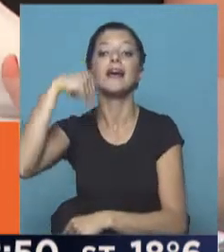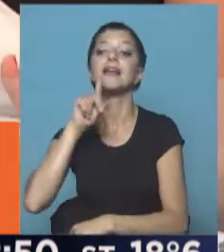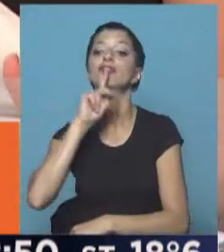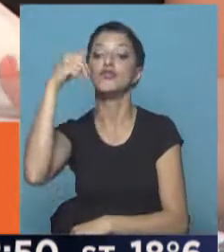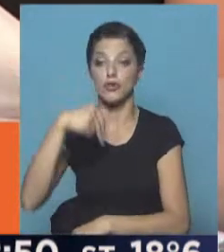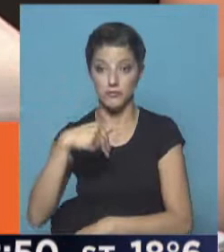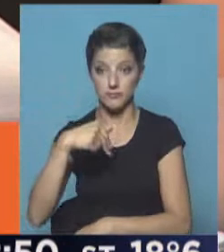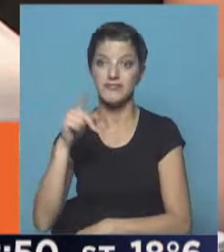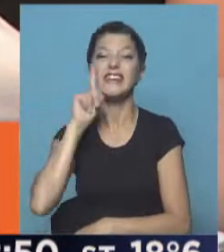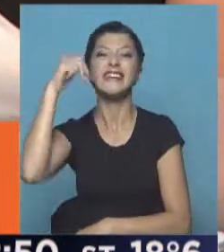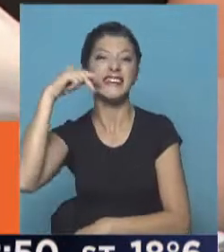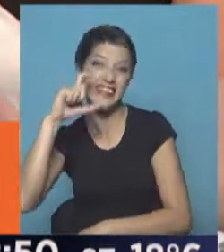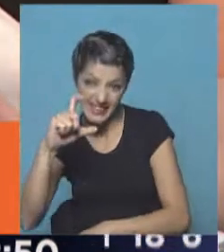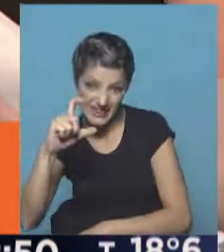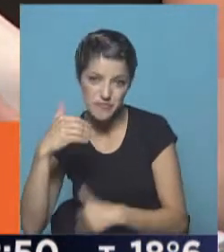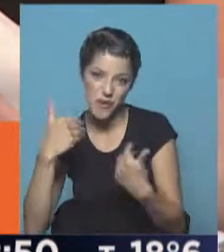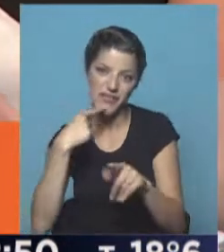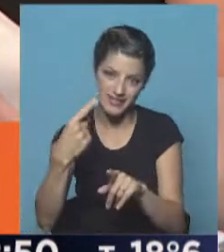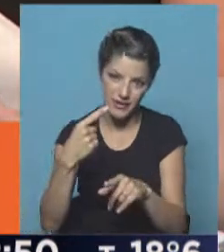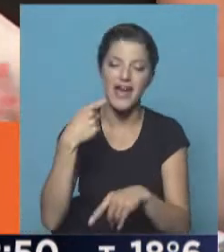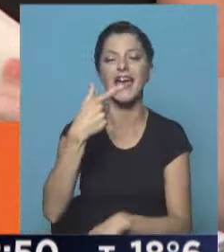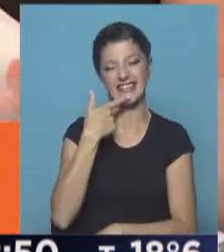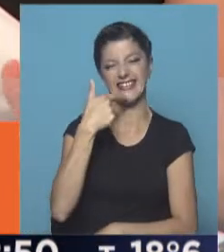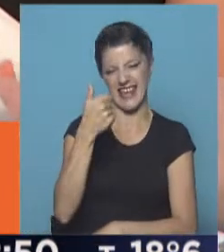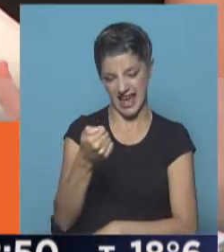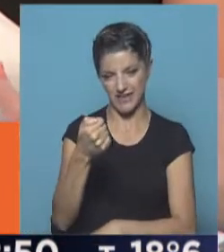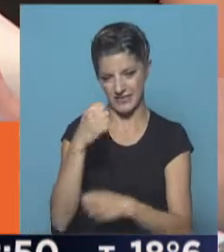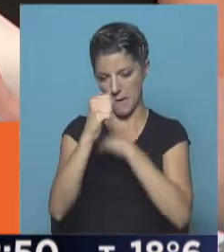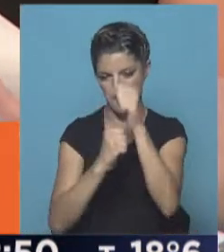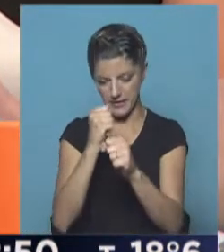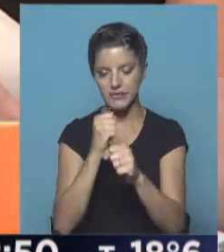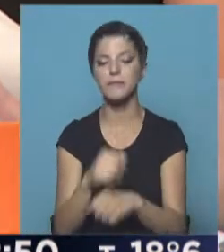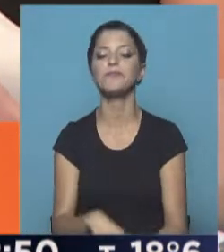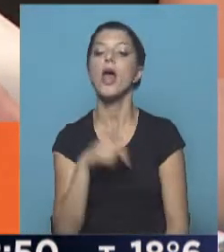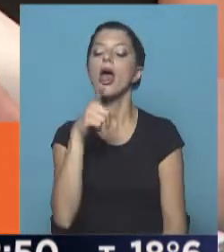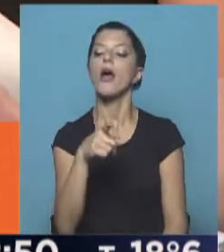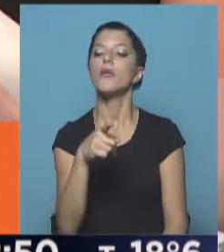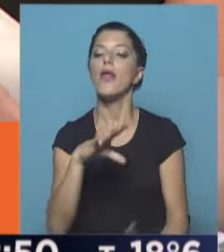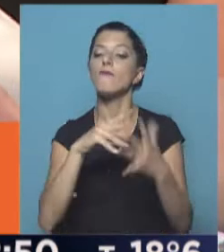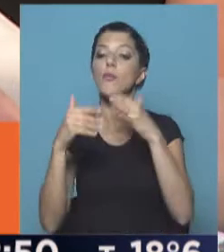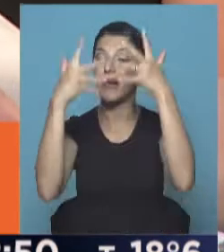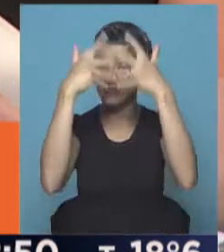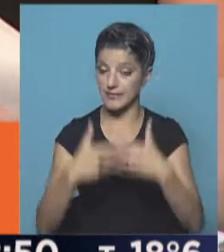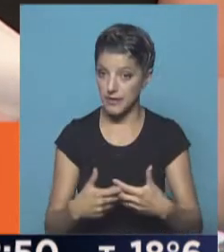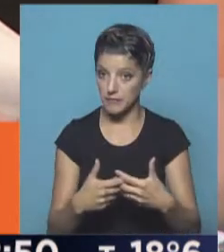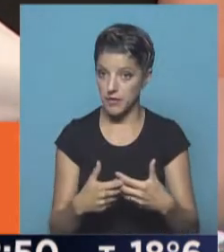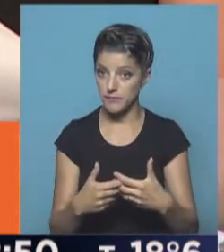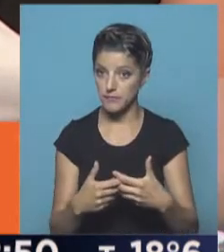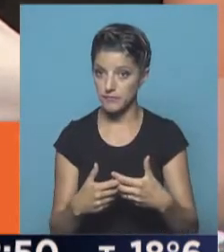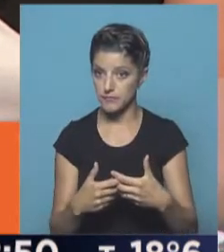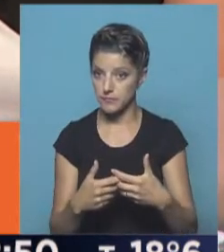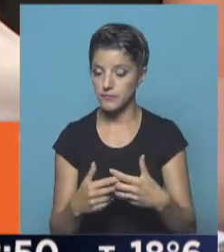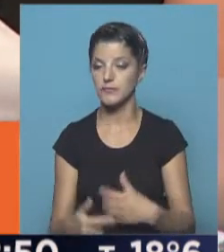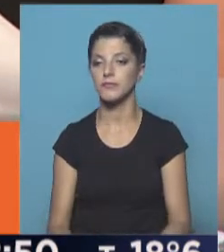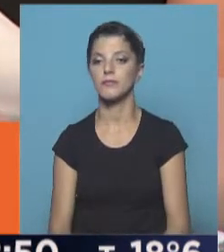Clinton Inc. Sí. o Sociedad Anónima, tienen montado todo un sistema a través de la llamada Iniciativa Global Clinton, que